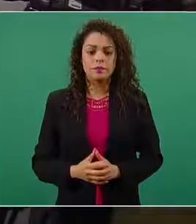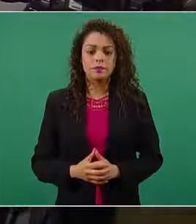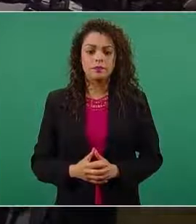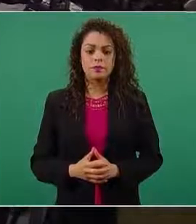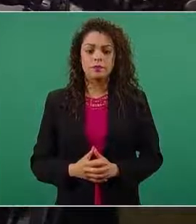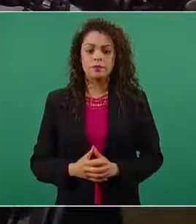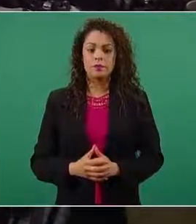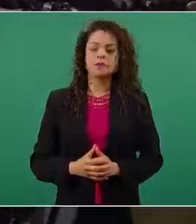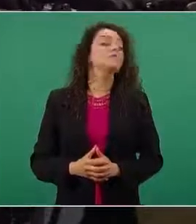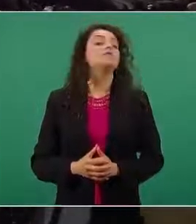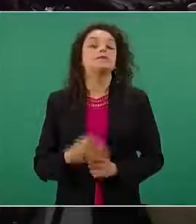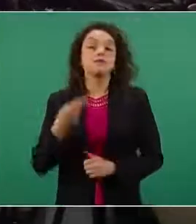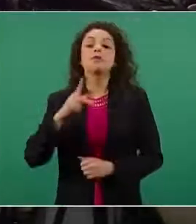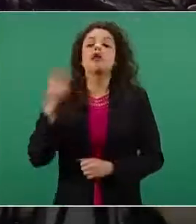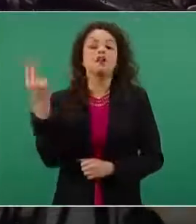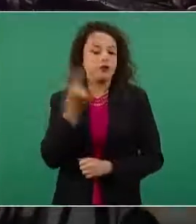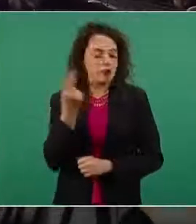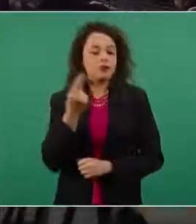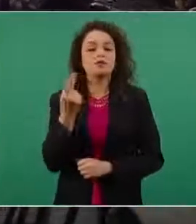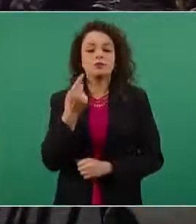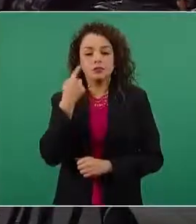No, sin embargo, hay que cumplir